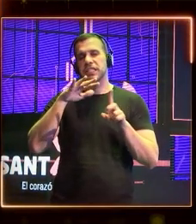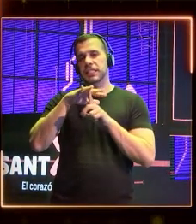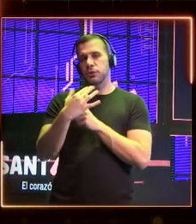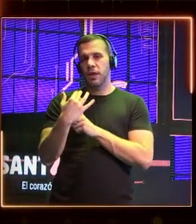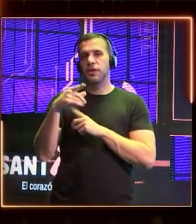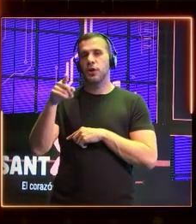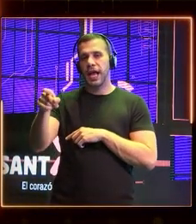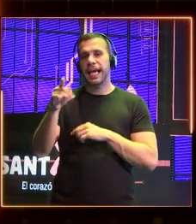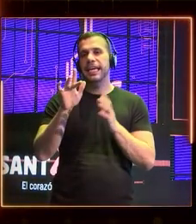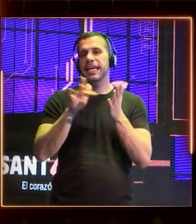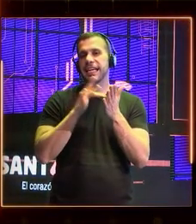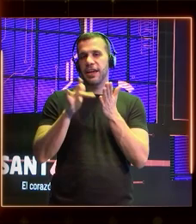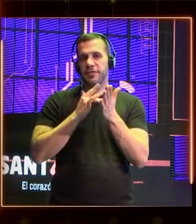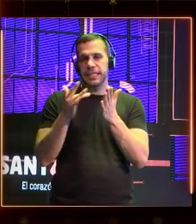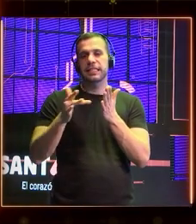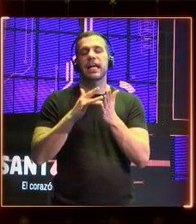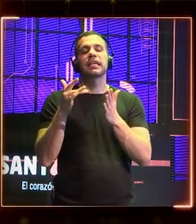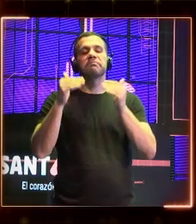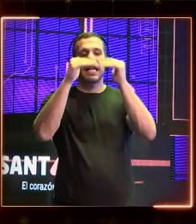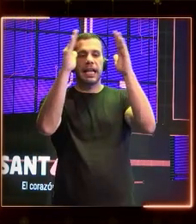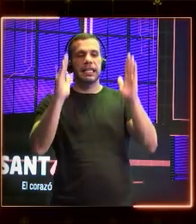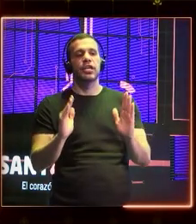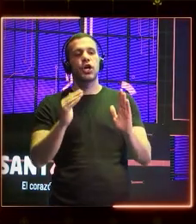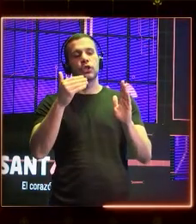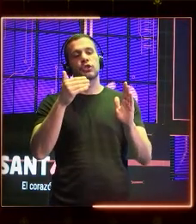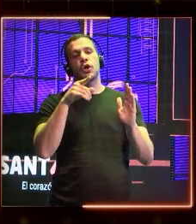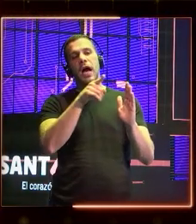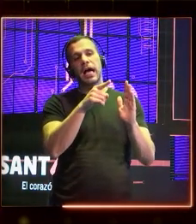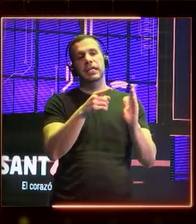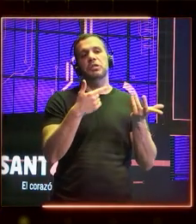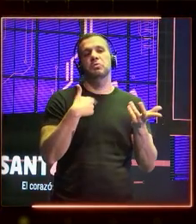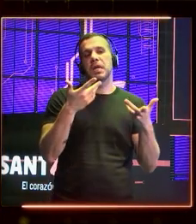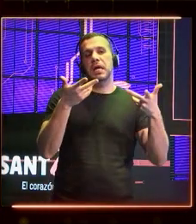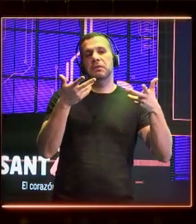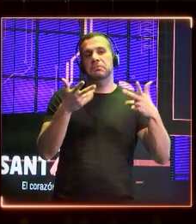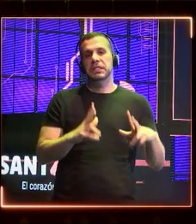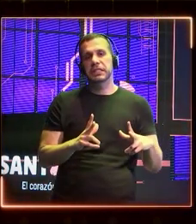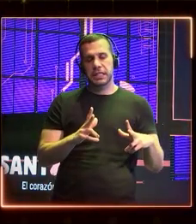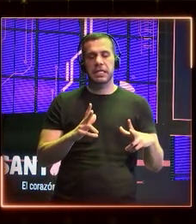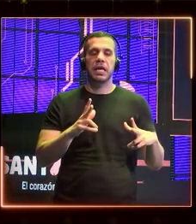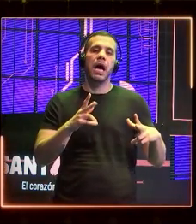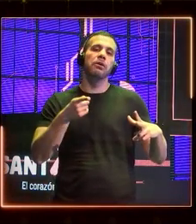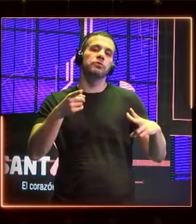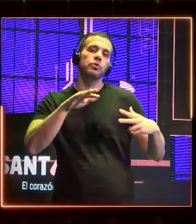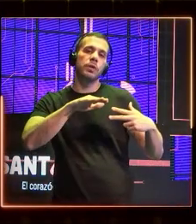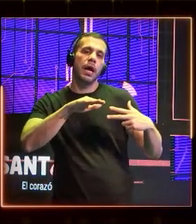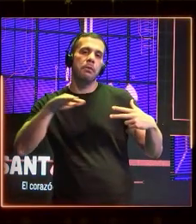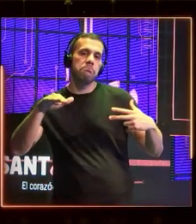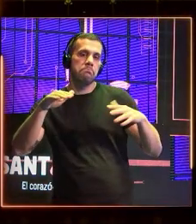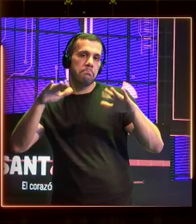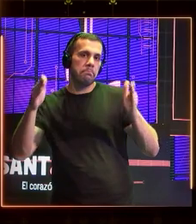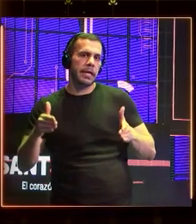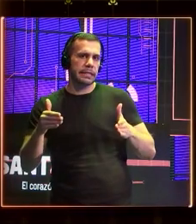revistas una luz tenue enfocando una silla y una mesa y me encontré